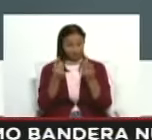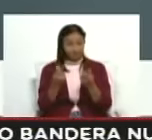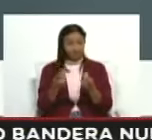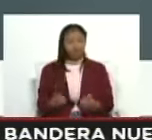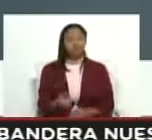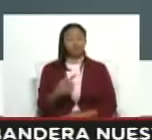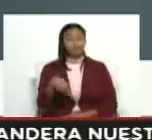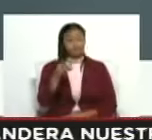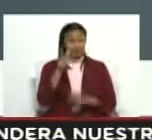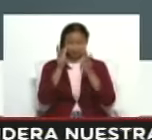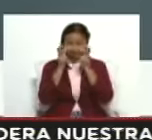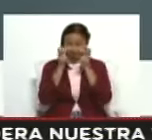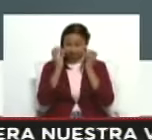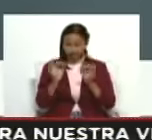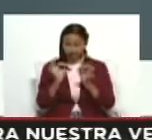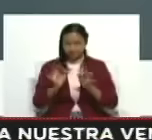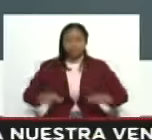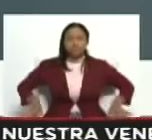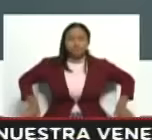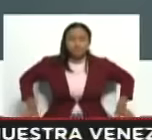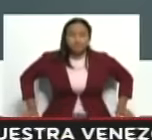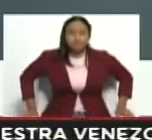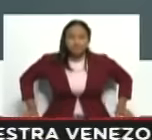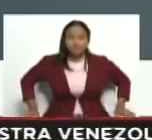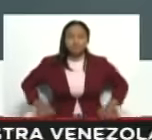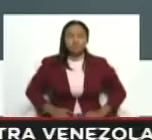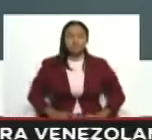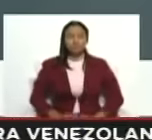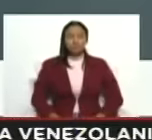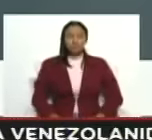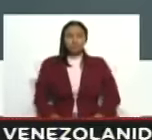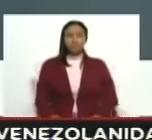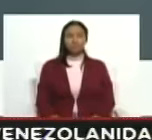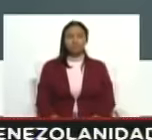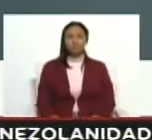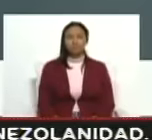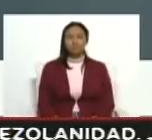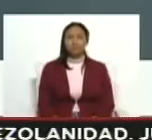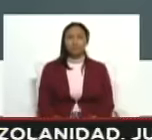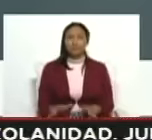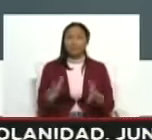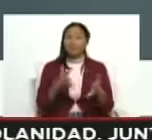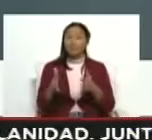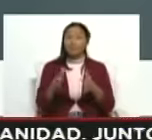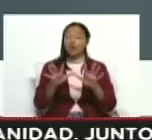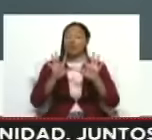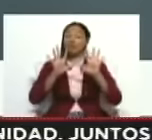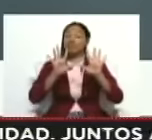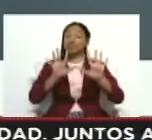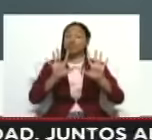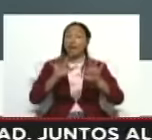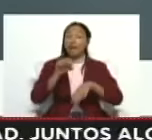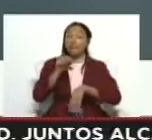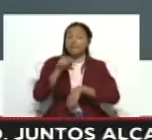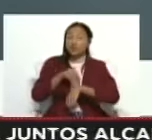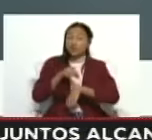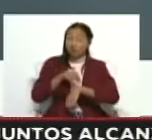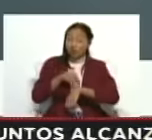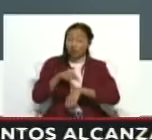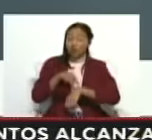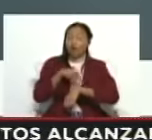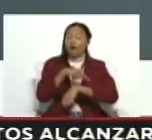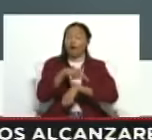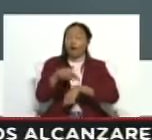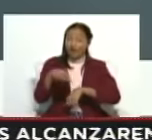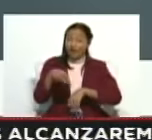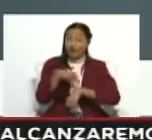Oigan bien, estos son un poco más de 10 minutos de las horas y horas que